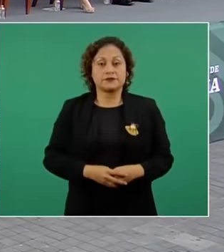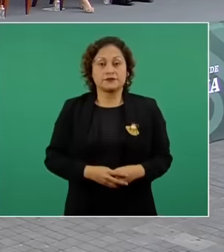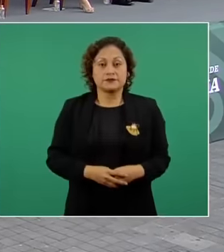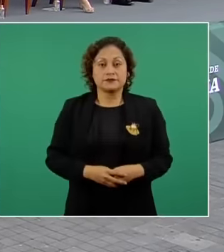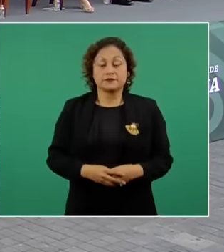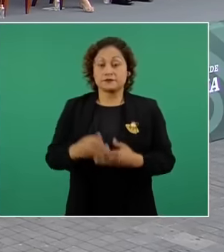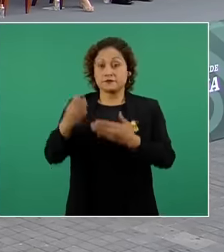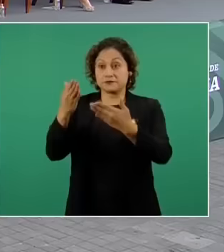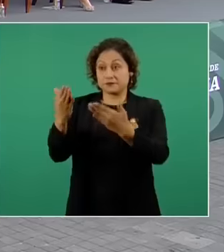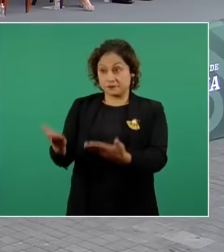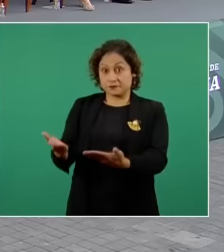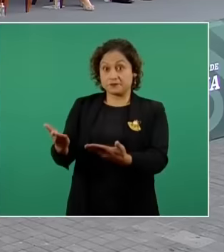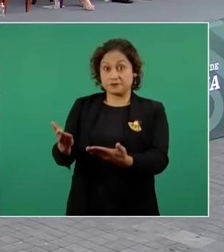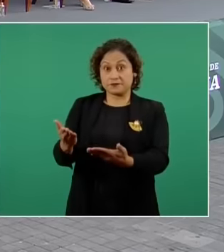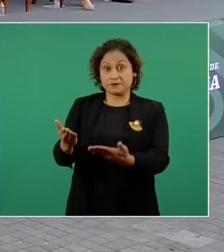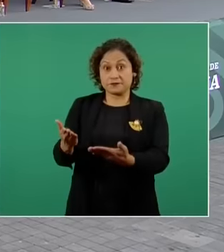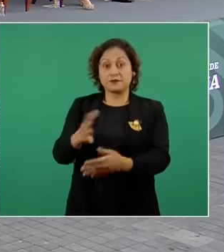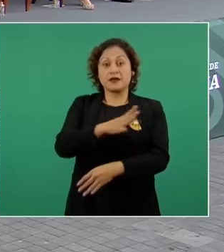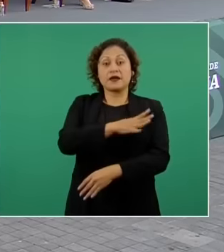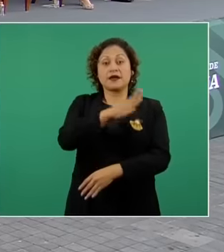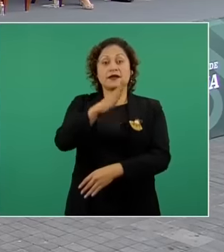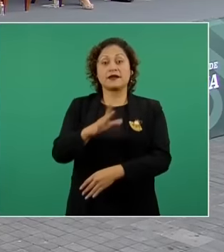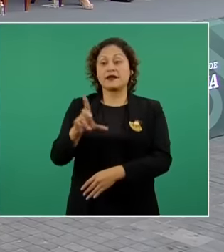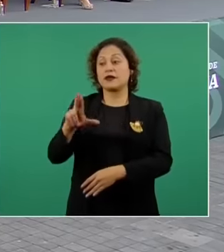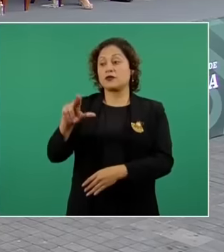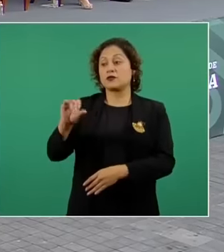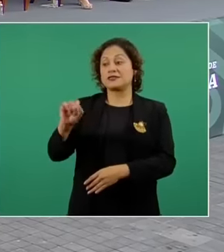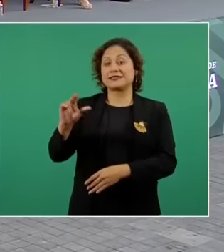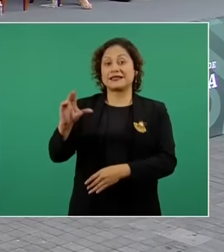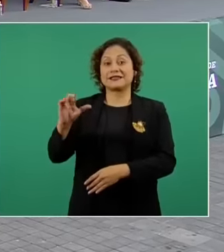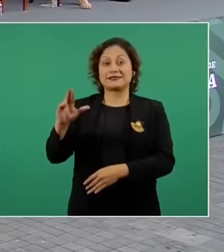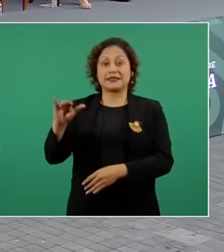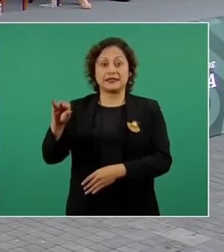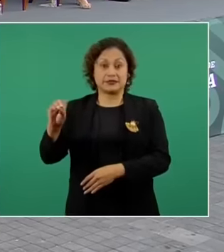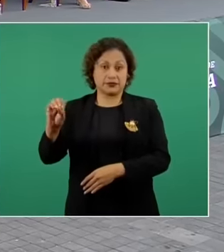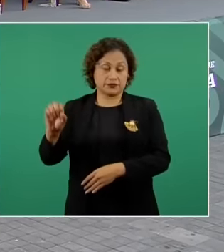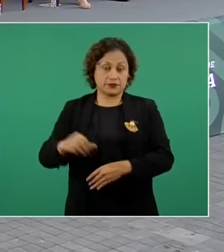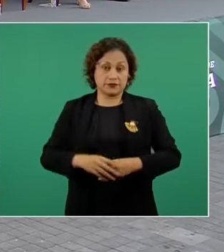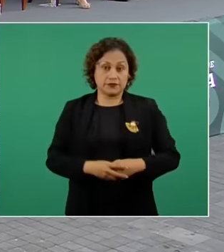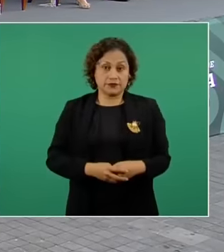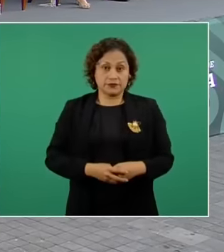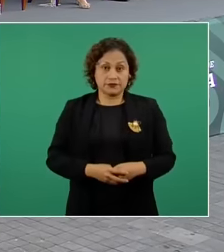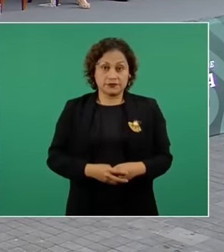General Luis Crescencio Sandoval González,